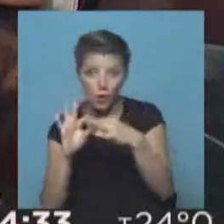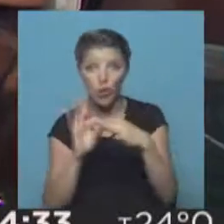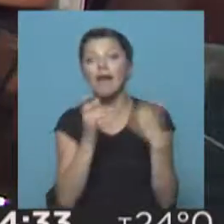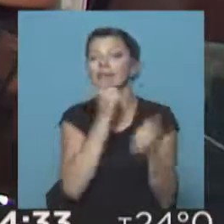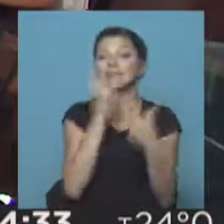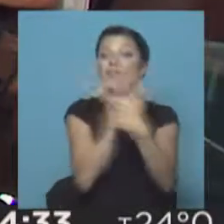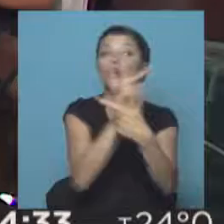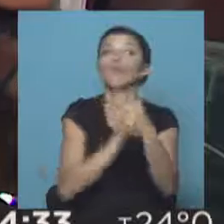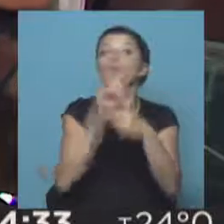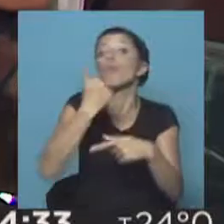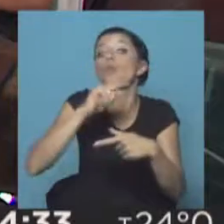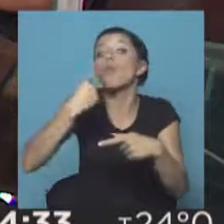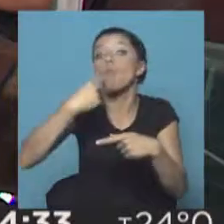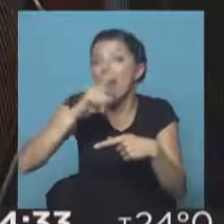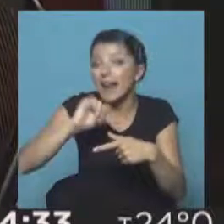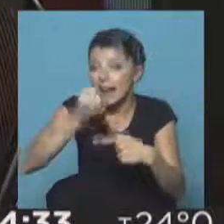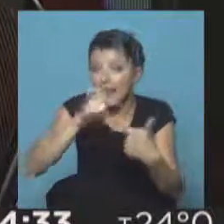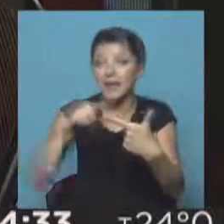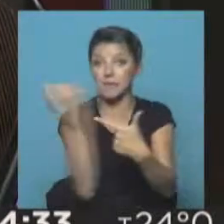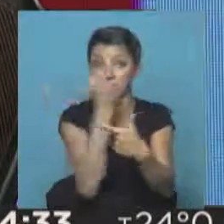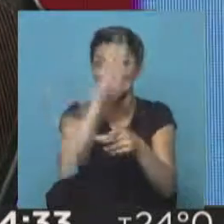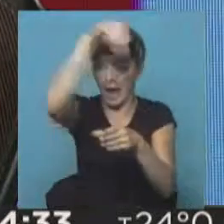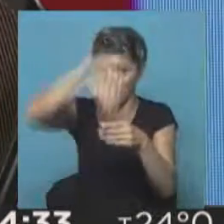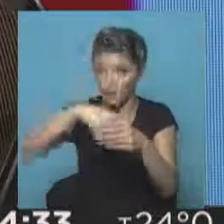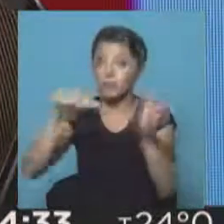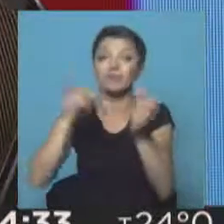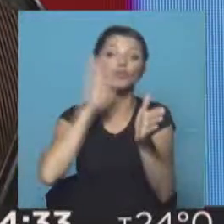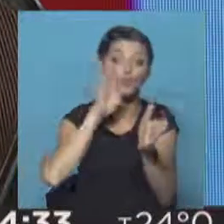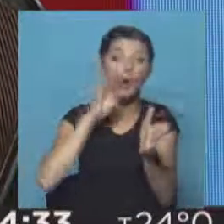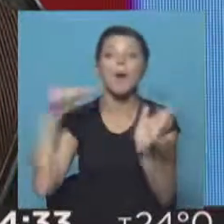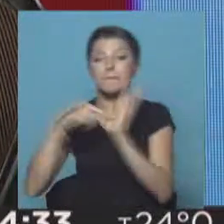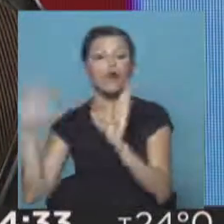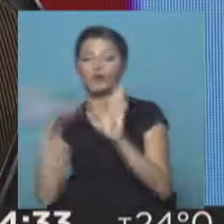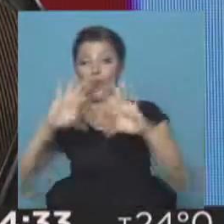realmente importa no solo fronteras adentro, sino también nos importa, por ejemplo, a nosotros.